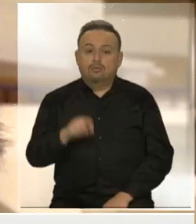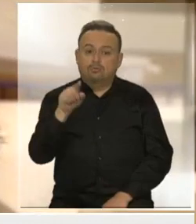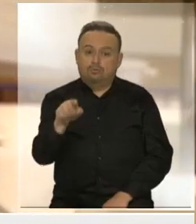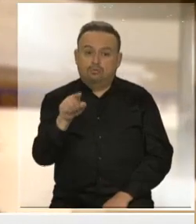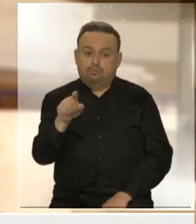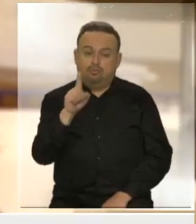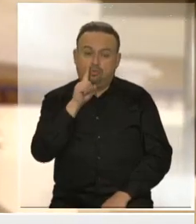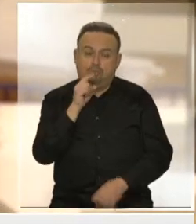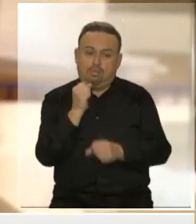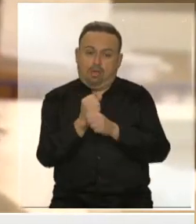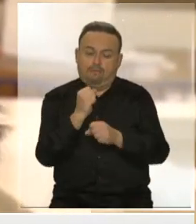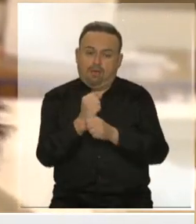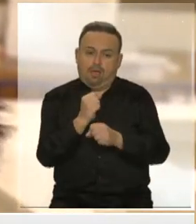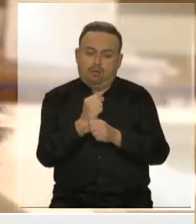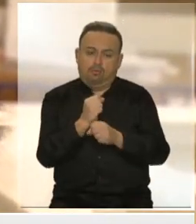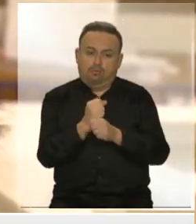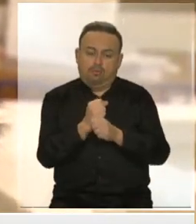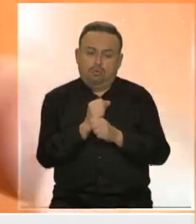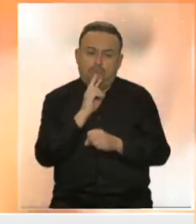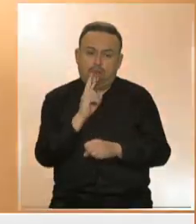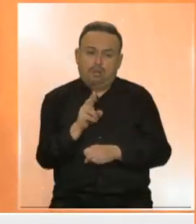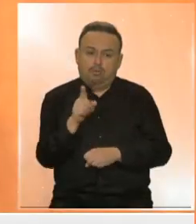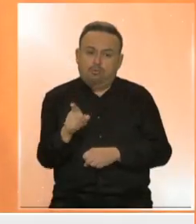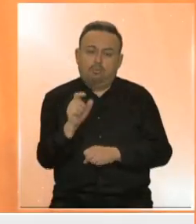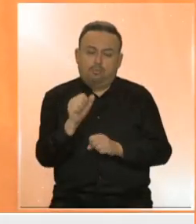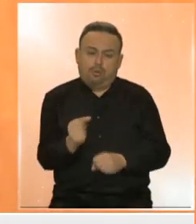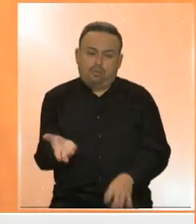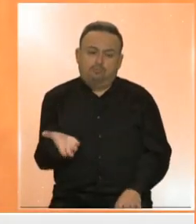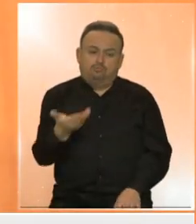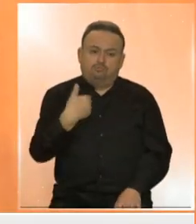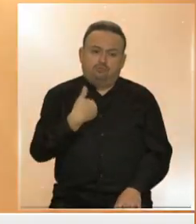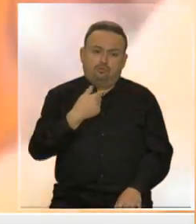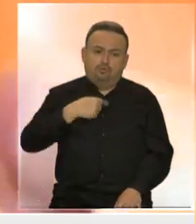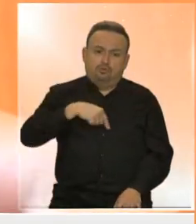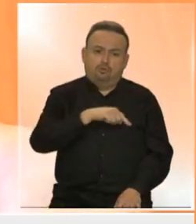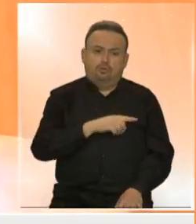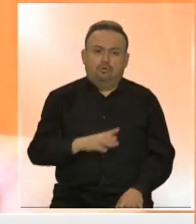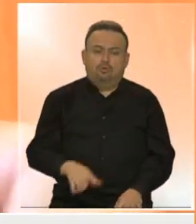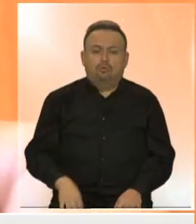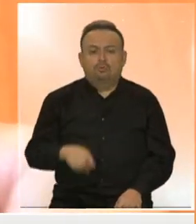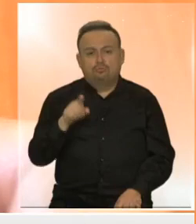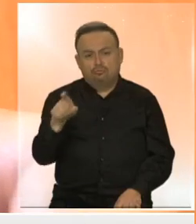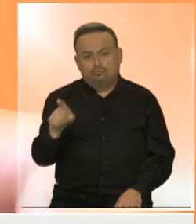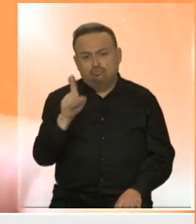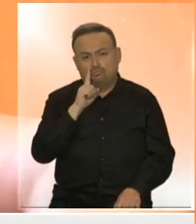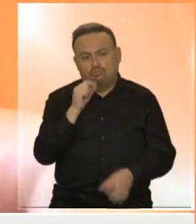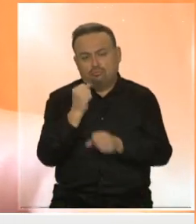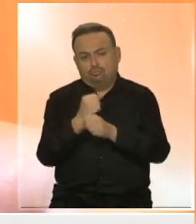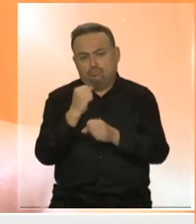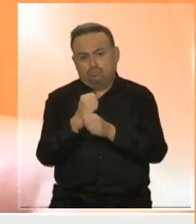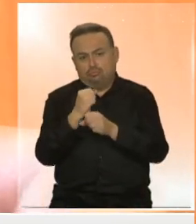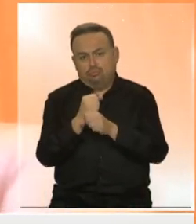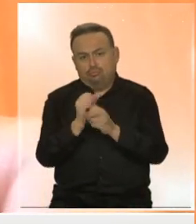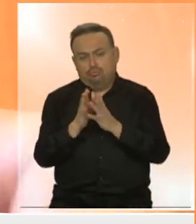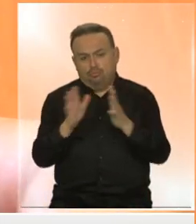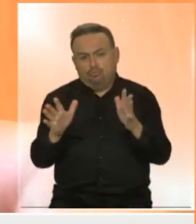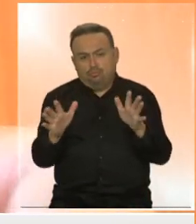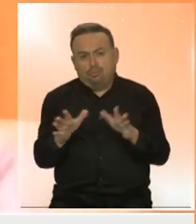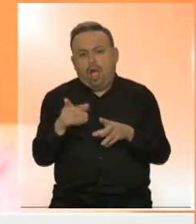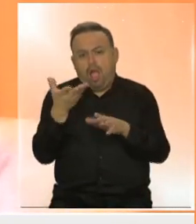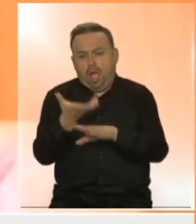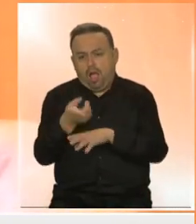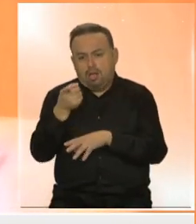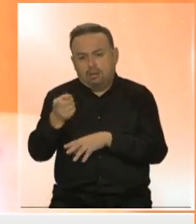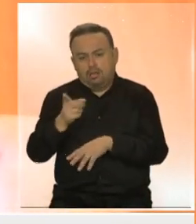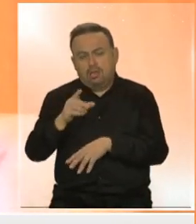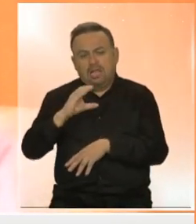tenías trabajo y tú nos puedes contagiar a nosotros porque tú estás trabajando ya y contagiados